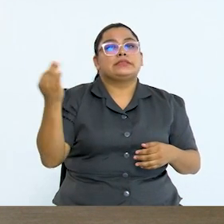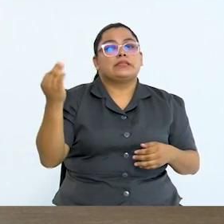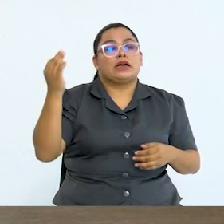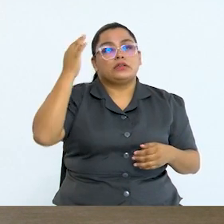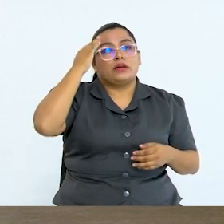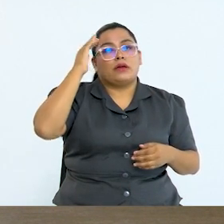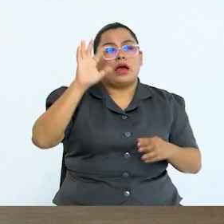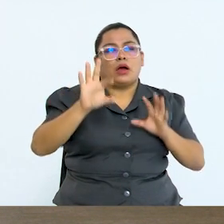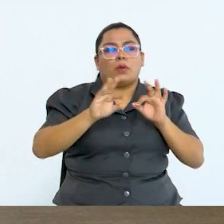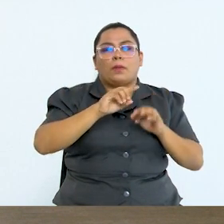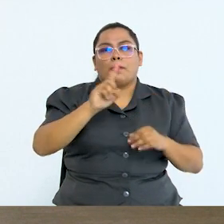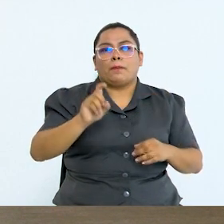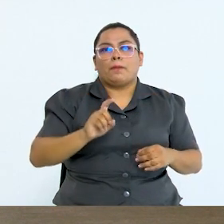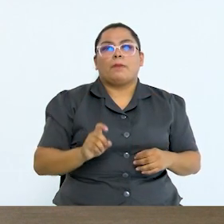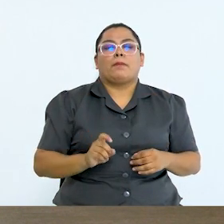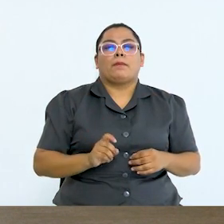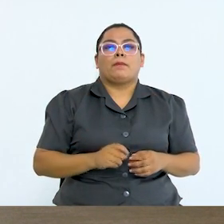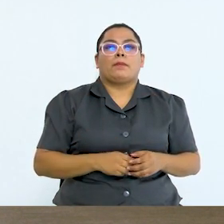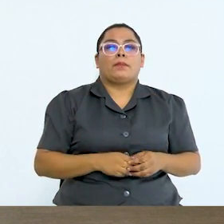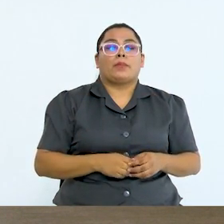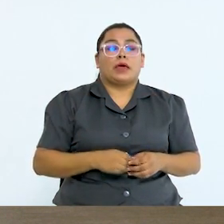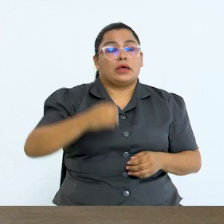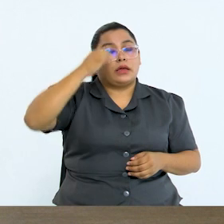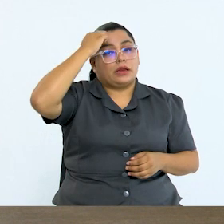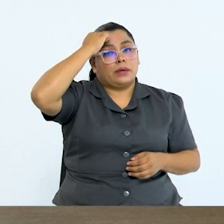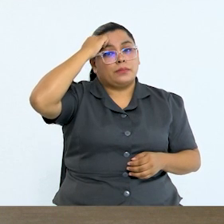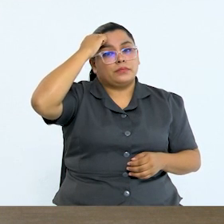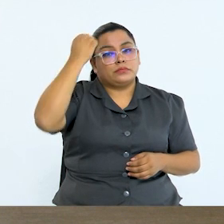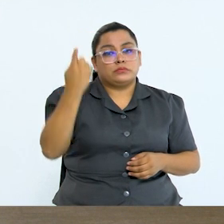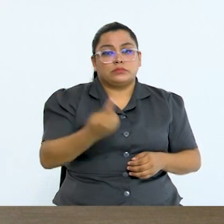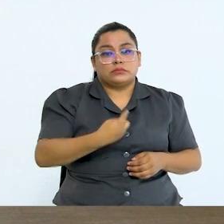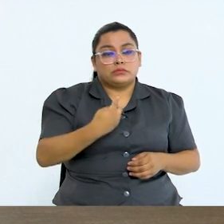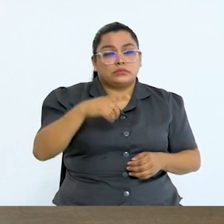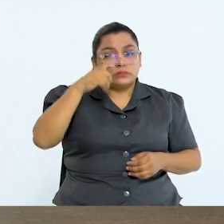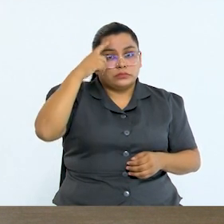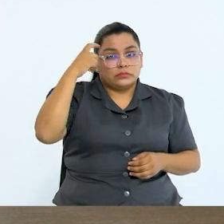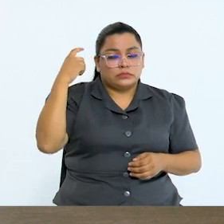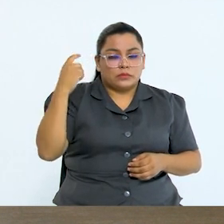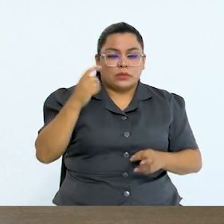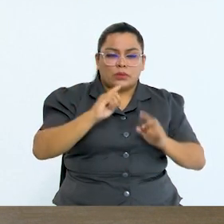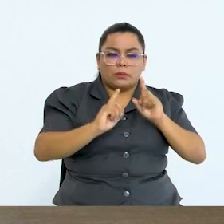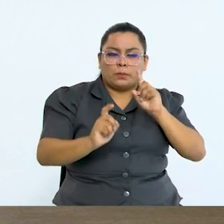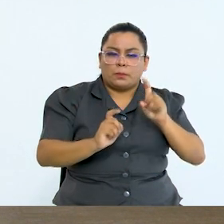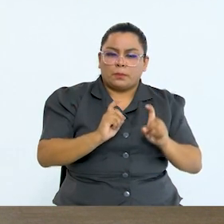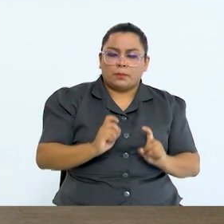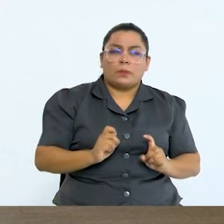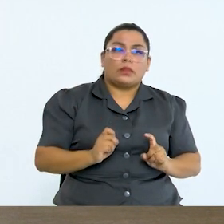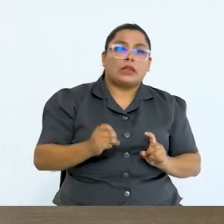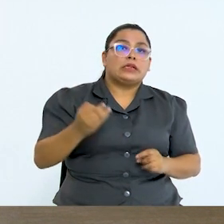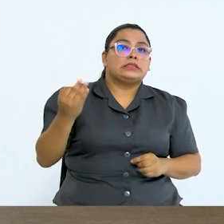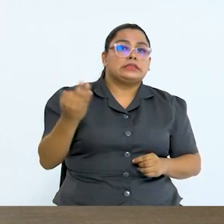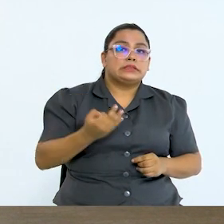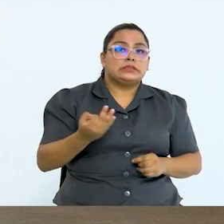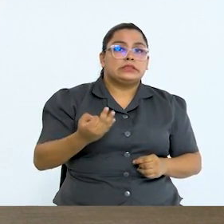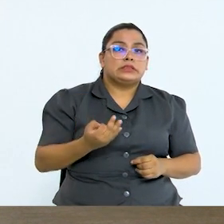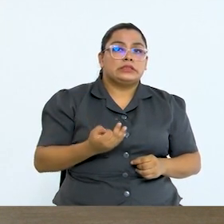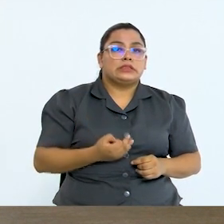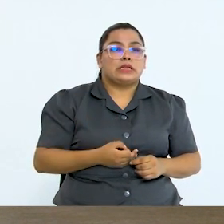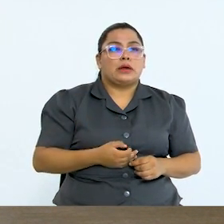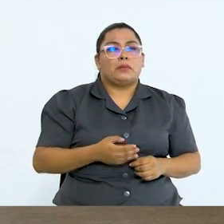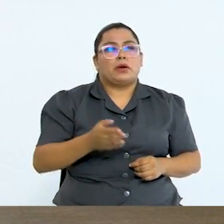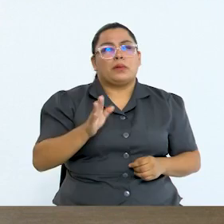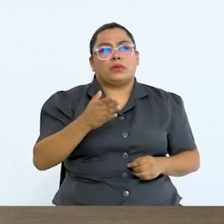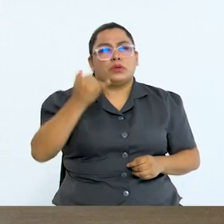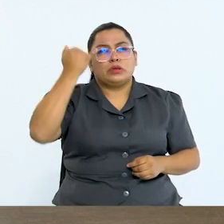Para el aprendizaje individual, recuerda que estas preguntas deben de ser como pistas y no dejar de entrever